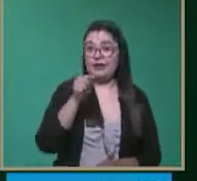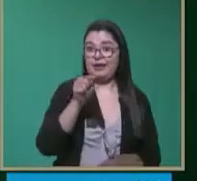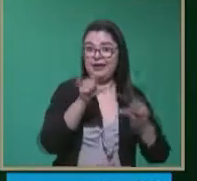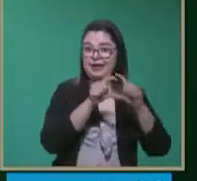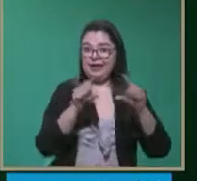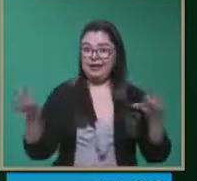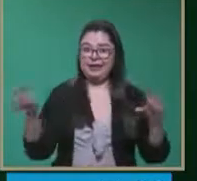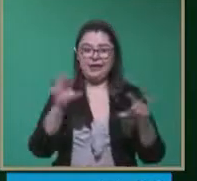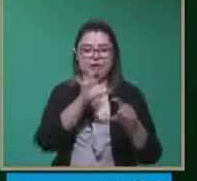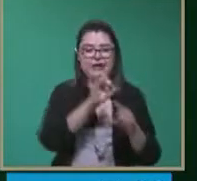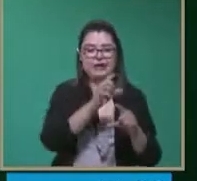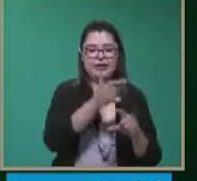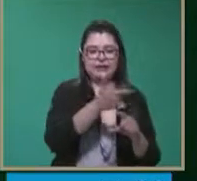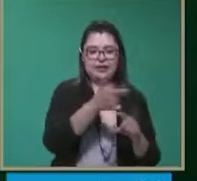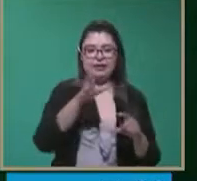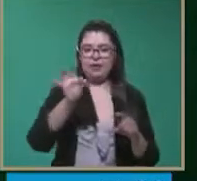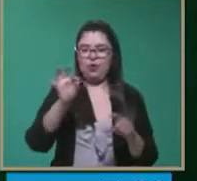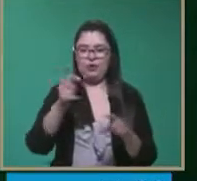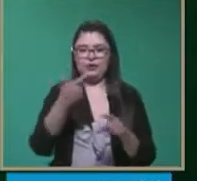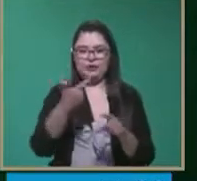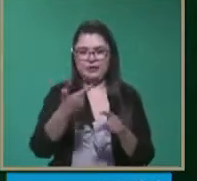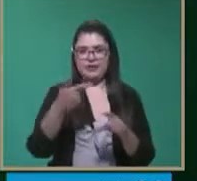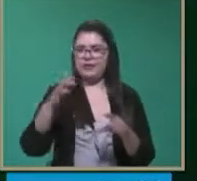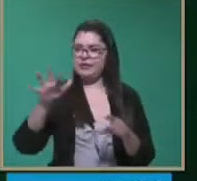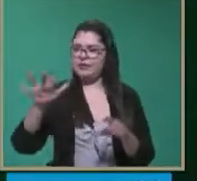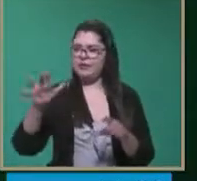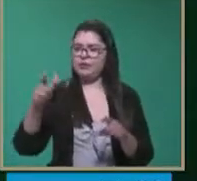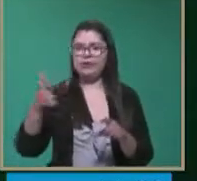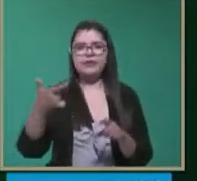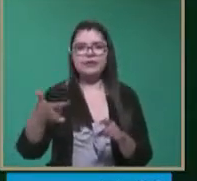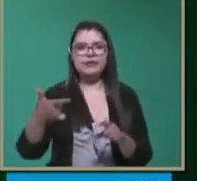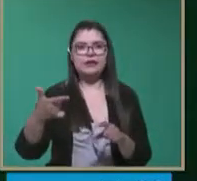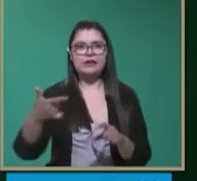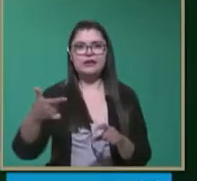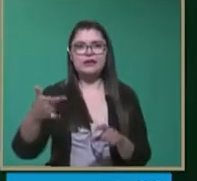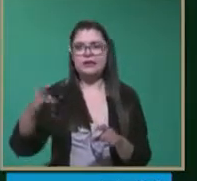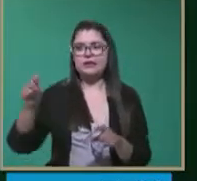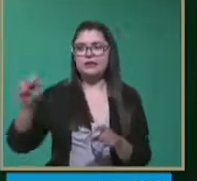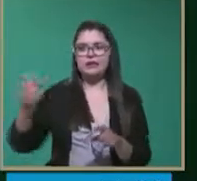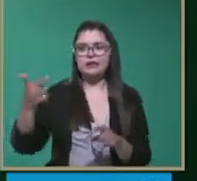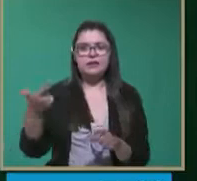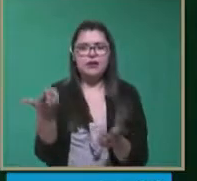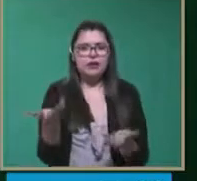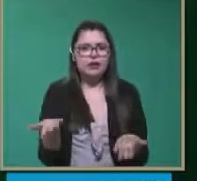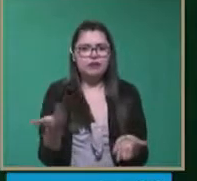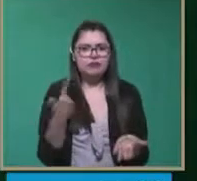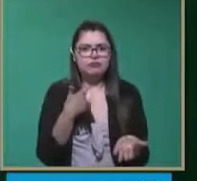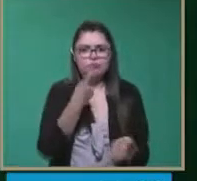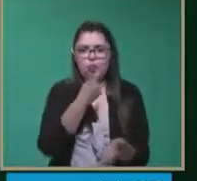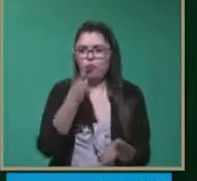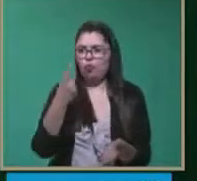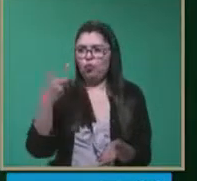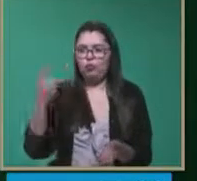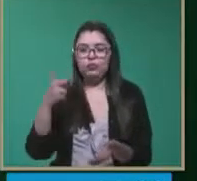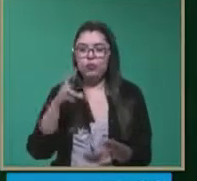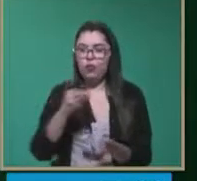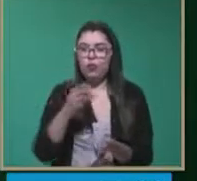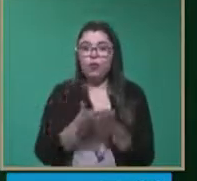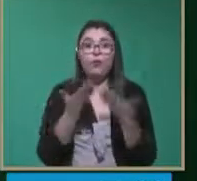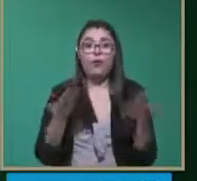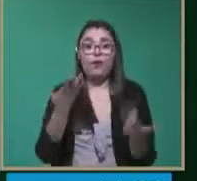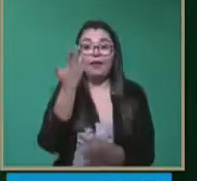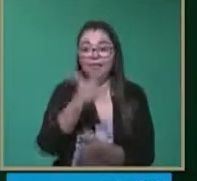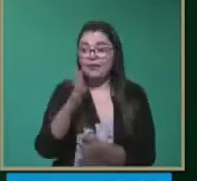lo determinamos con el segundo puntito rojo. Ahí tenemos y ya lo ubicamos. Ustedes van a ir dibujando